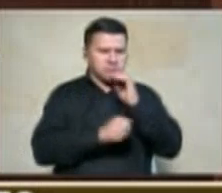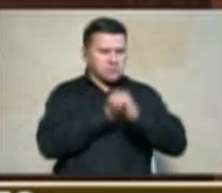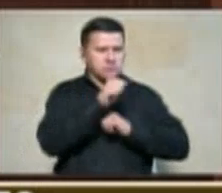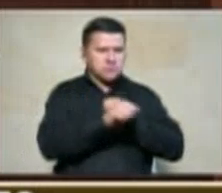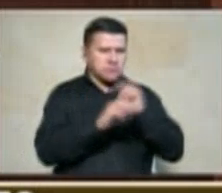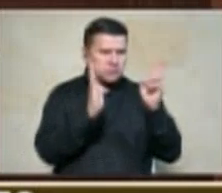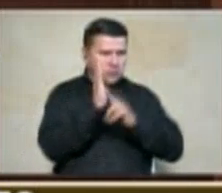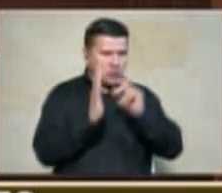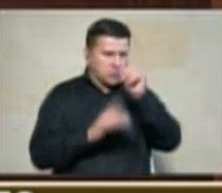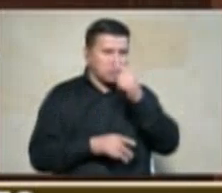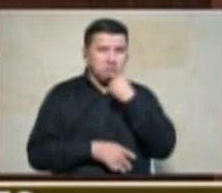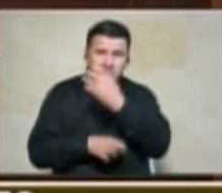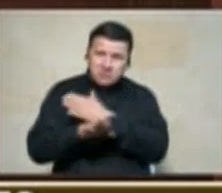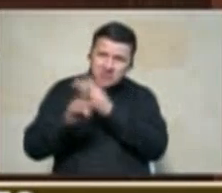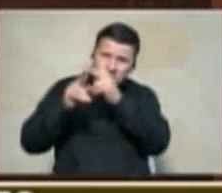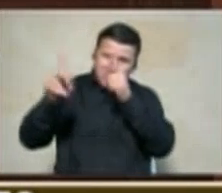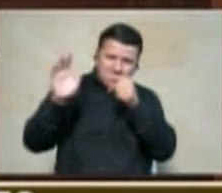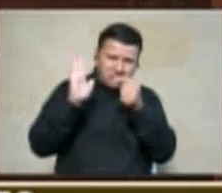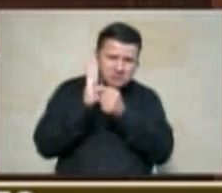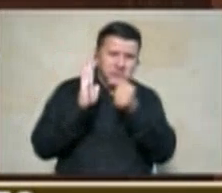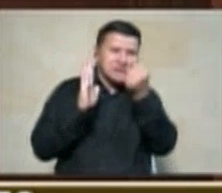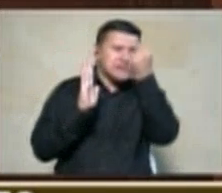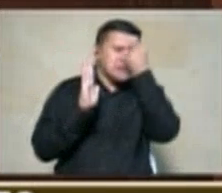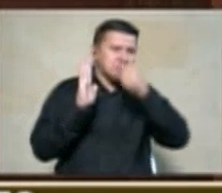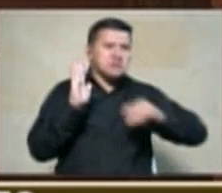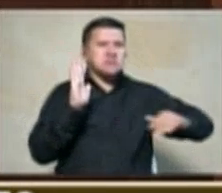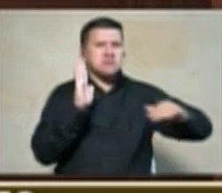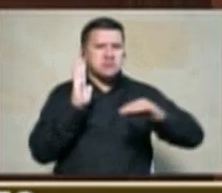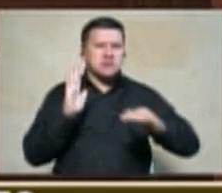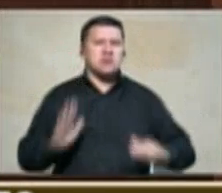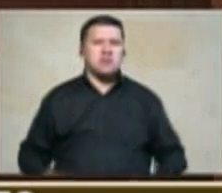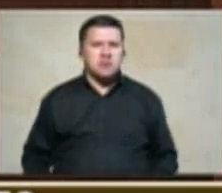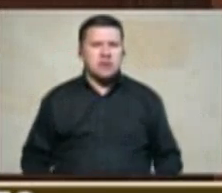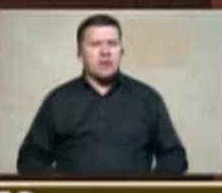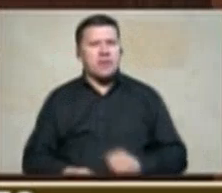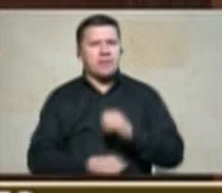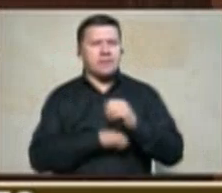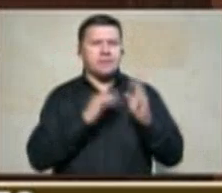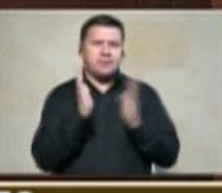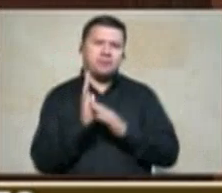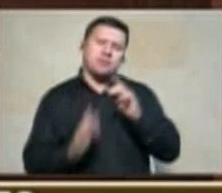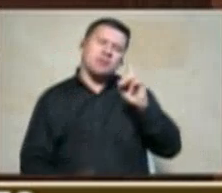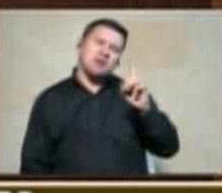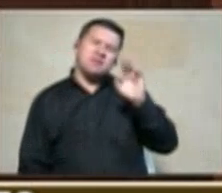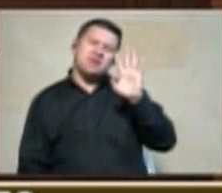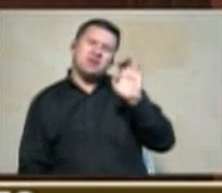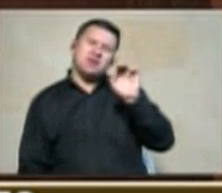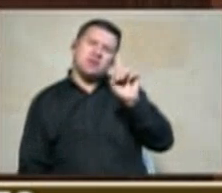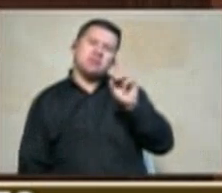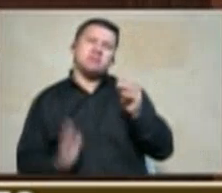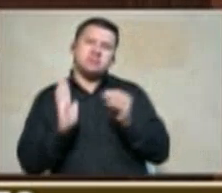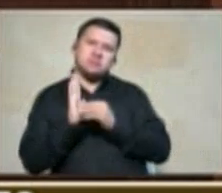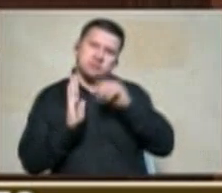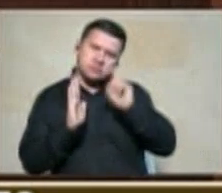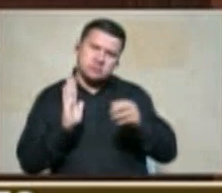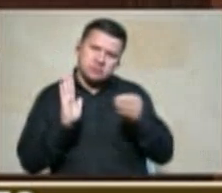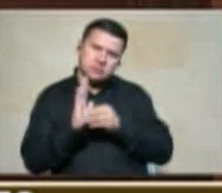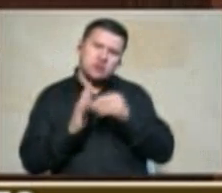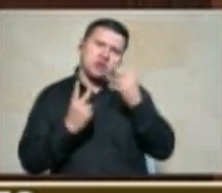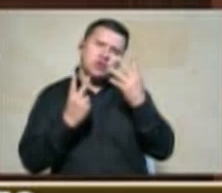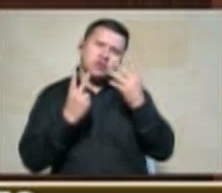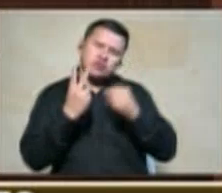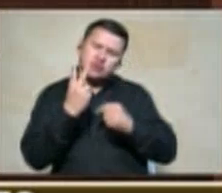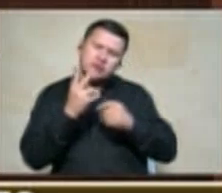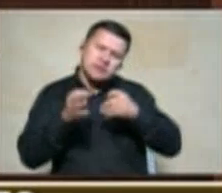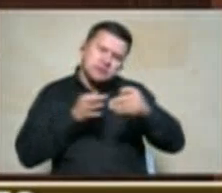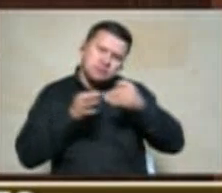2011, de tomar en consideración el año de 1991, tiene dos